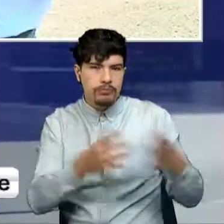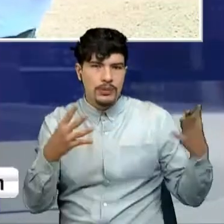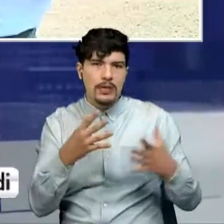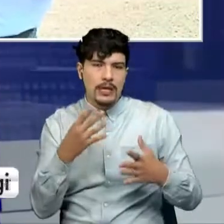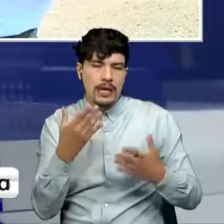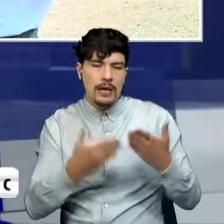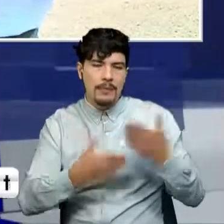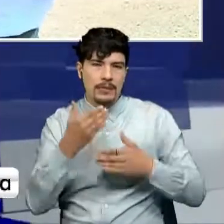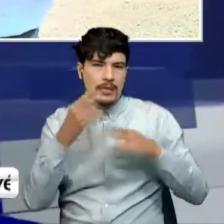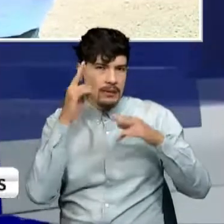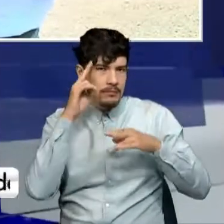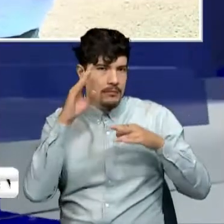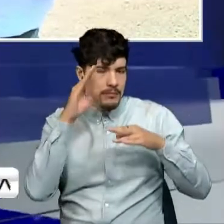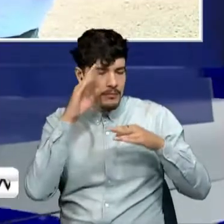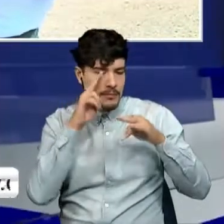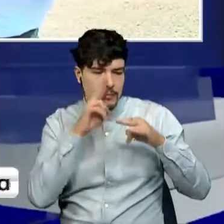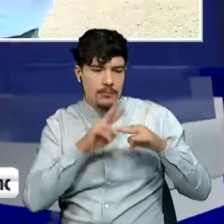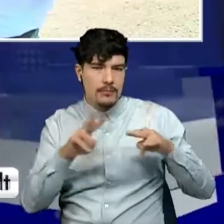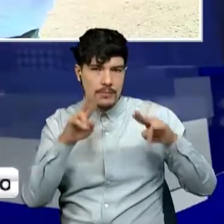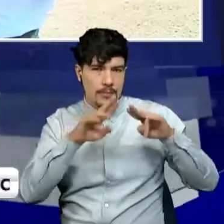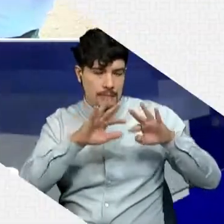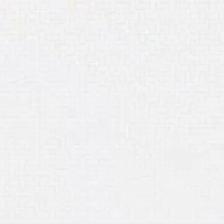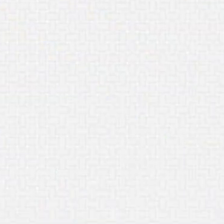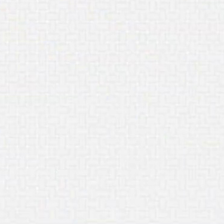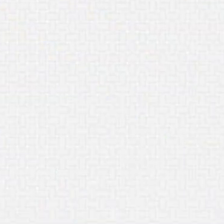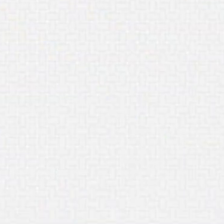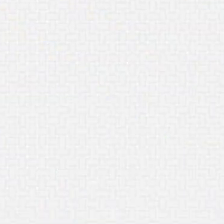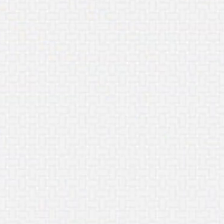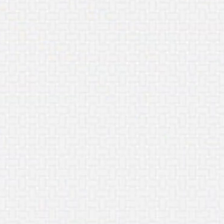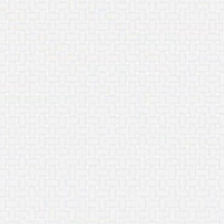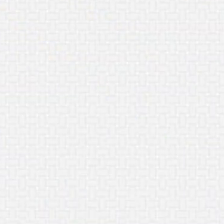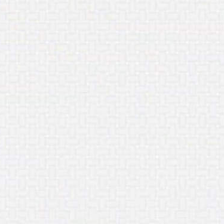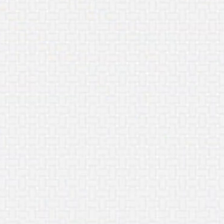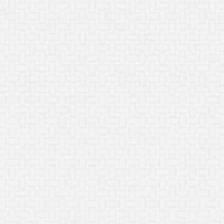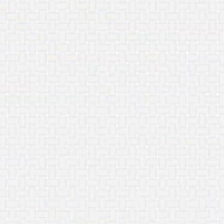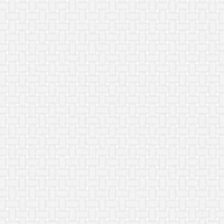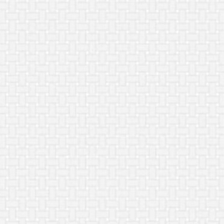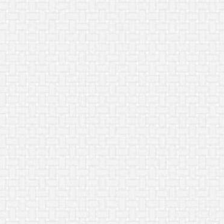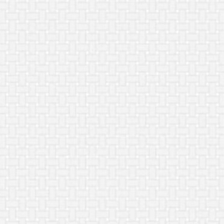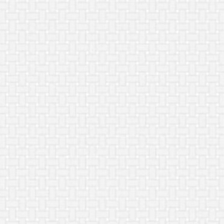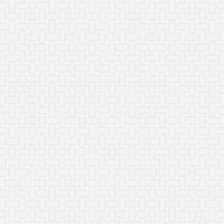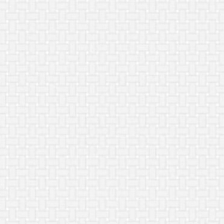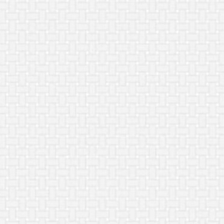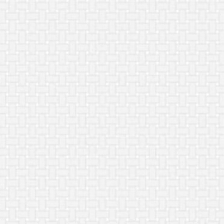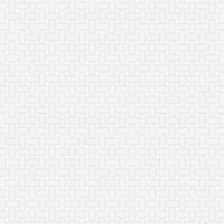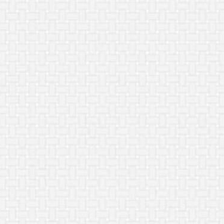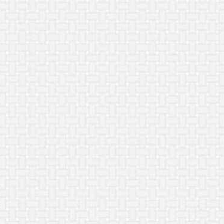Lemus informó Heider Logato Cuadros para Oriente Noticias. Canaltro.com.